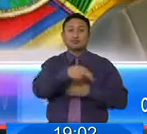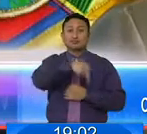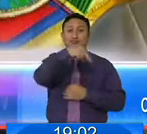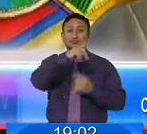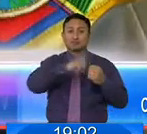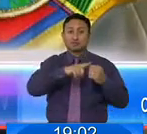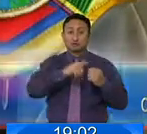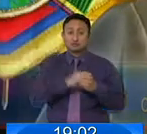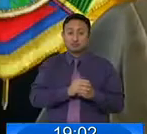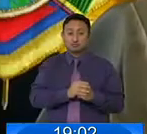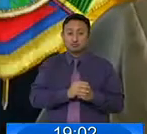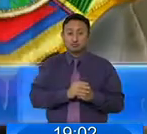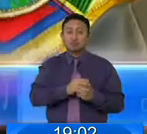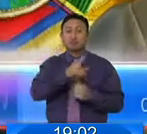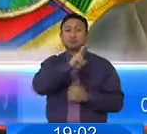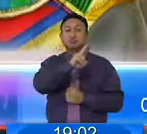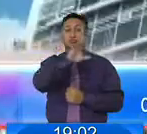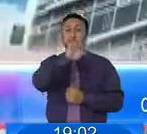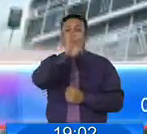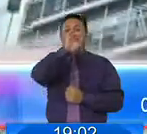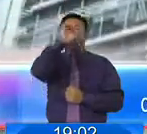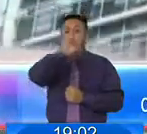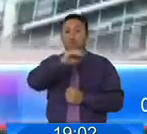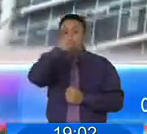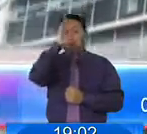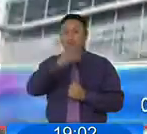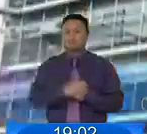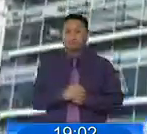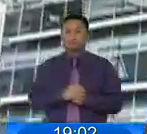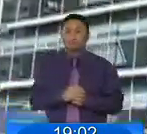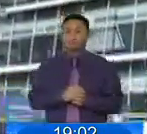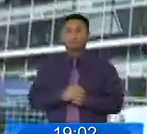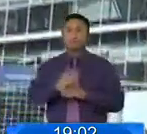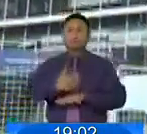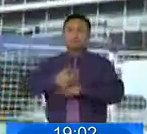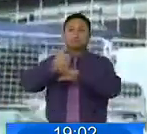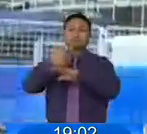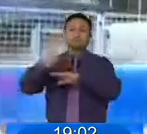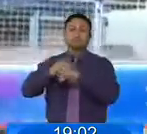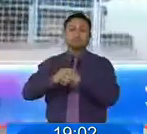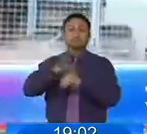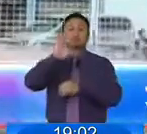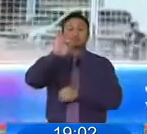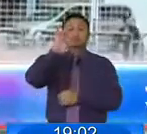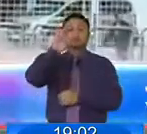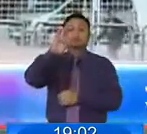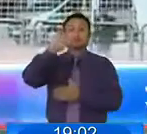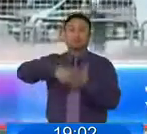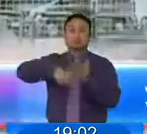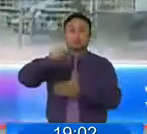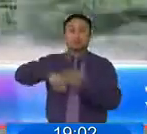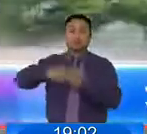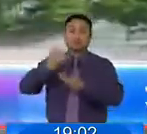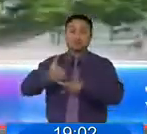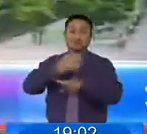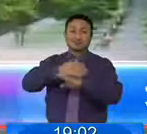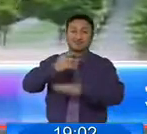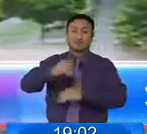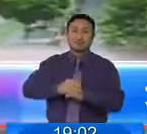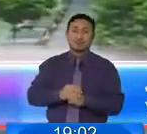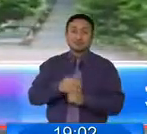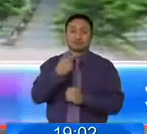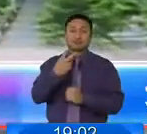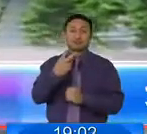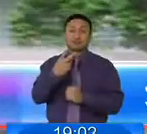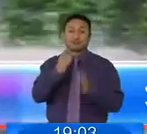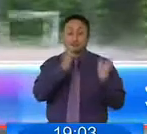un excedente del 28%. Según las autoridades, son 87 contratos que se suscribieron y ejecutaron en 2 periodos,